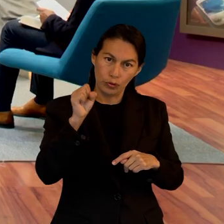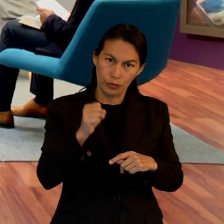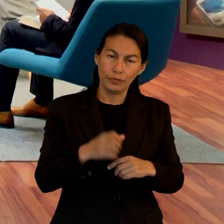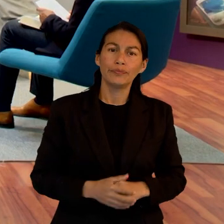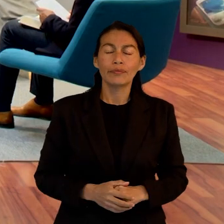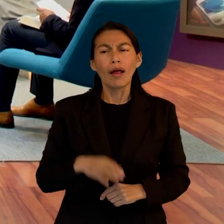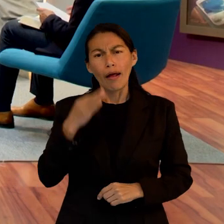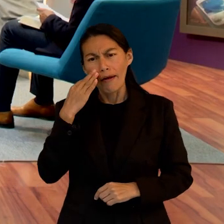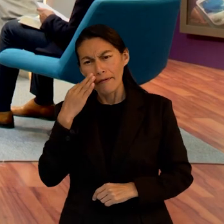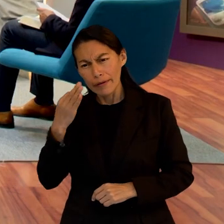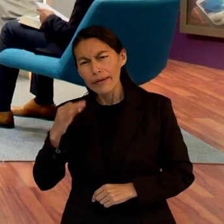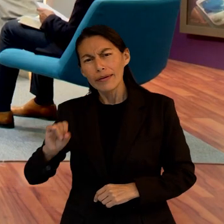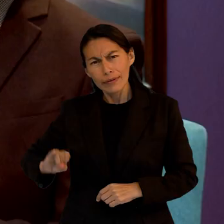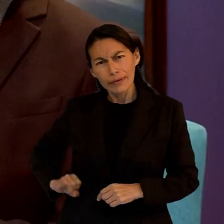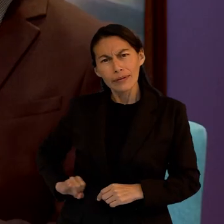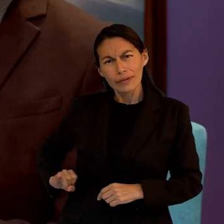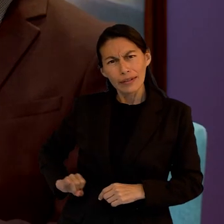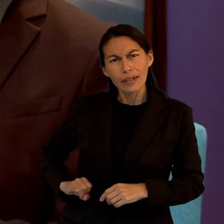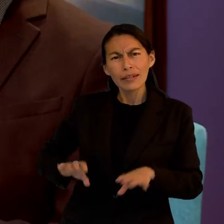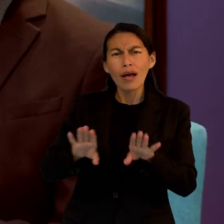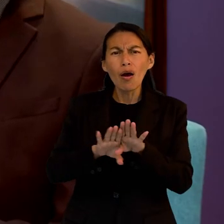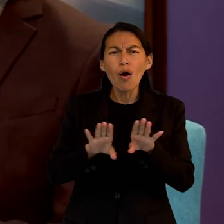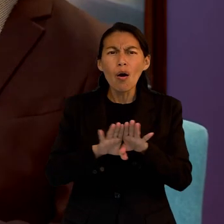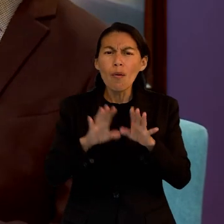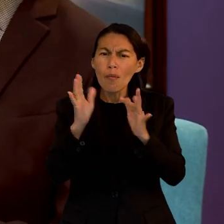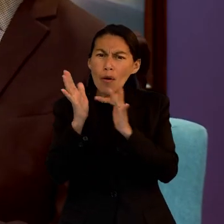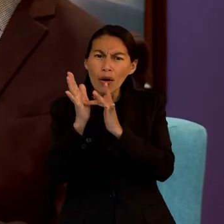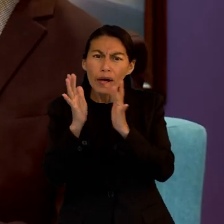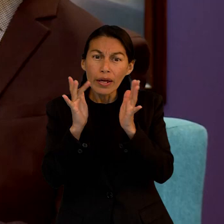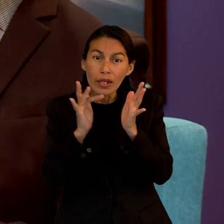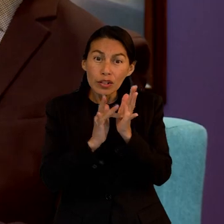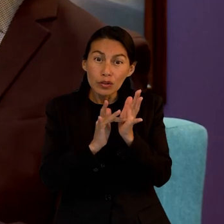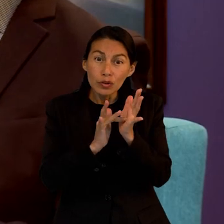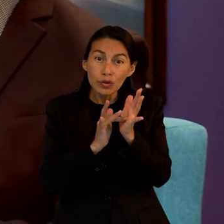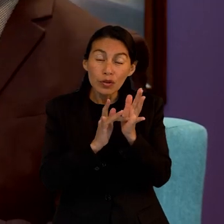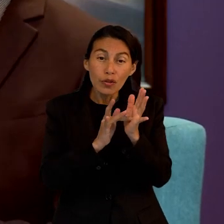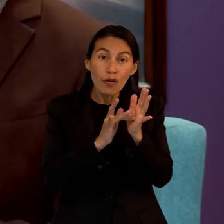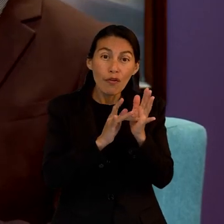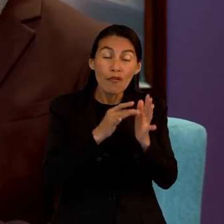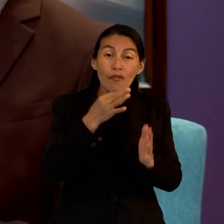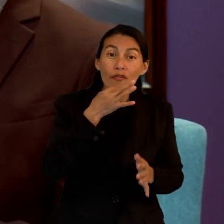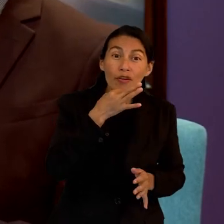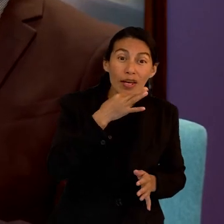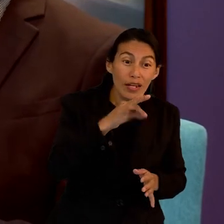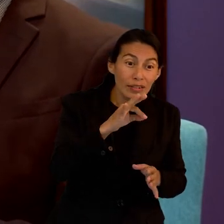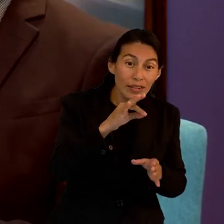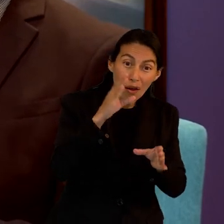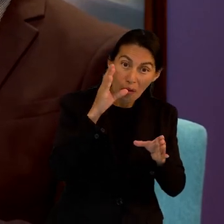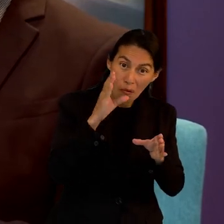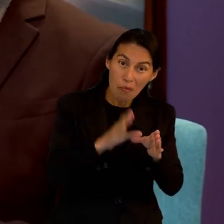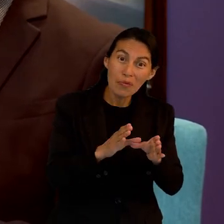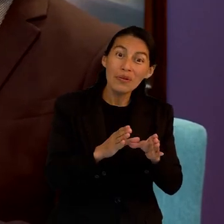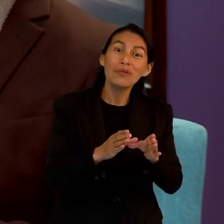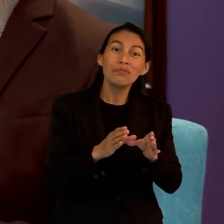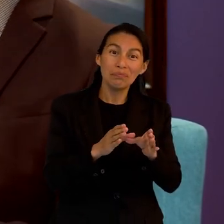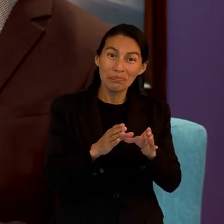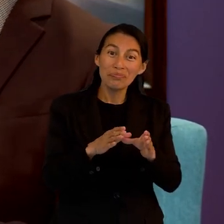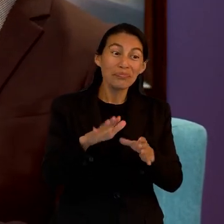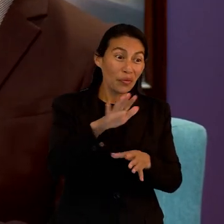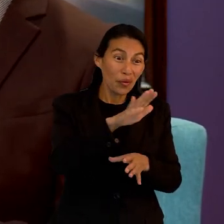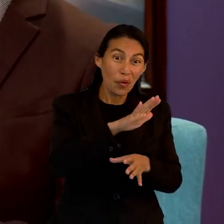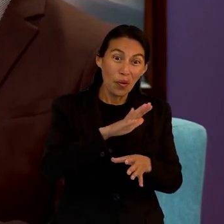es muy interesante pastor como aquí jesús cumplió cada una de esas fiestas en la peregrinación